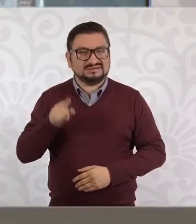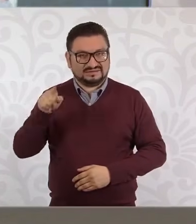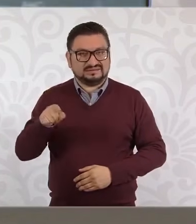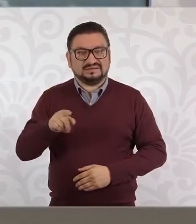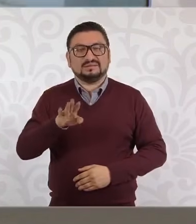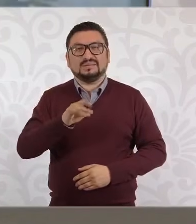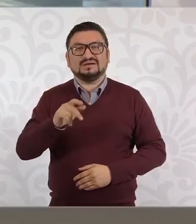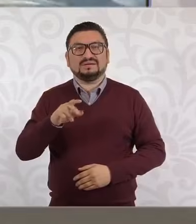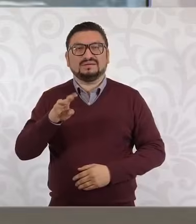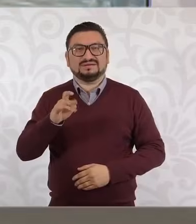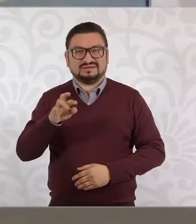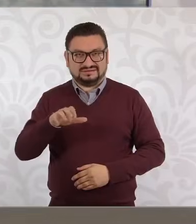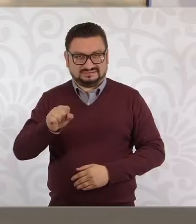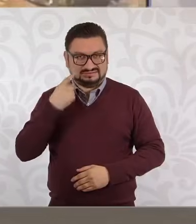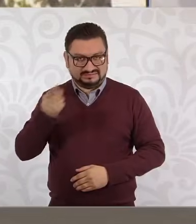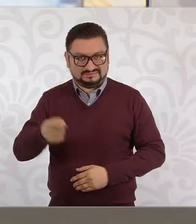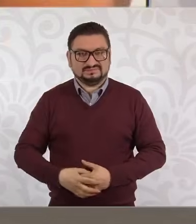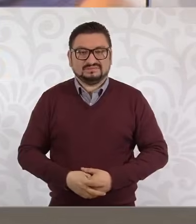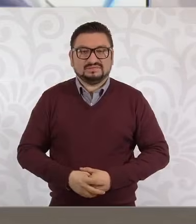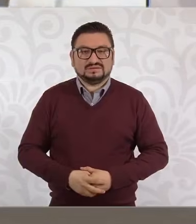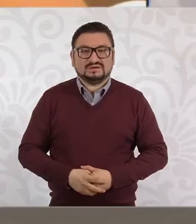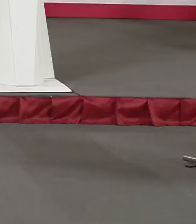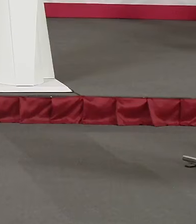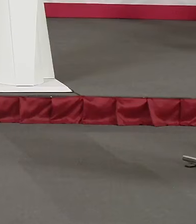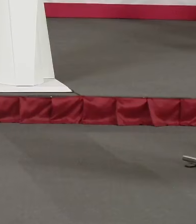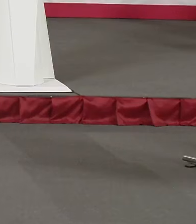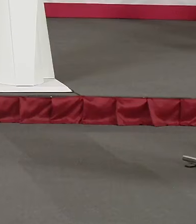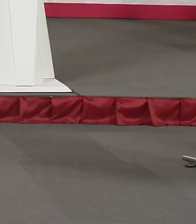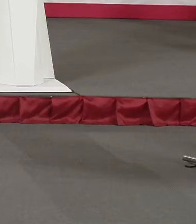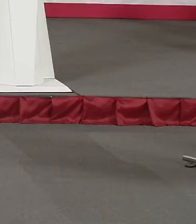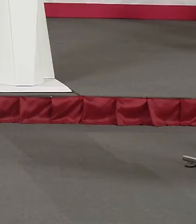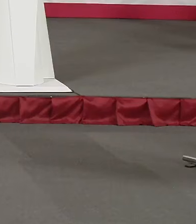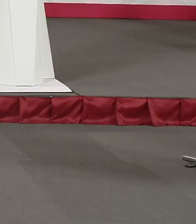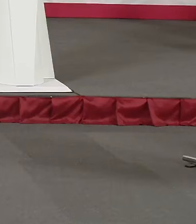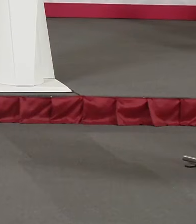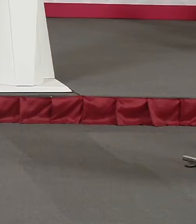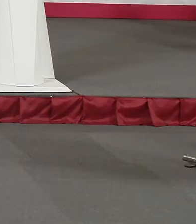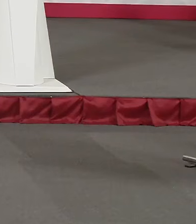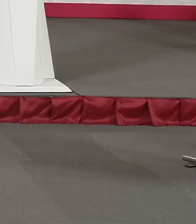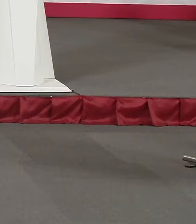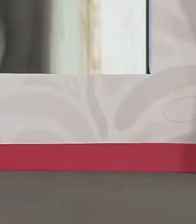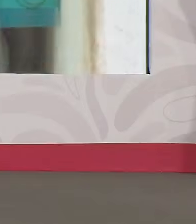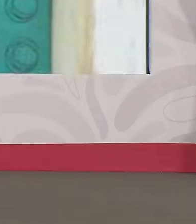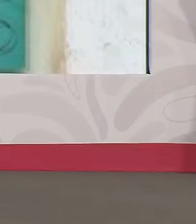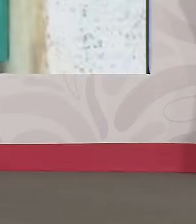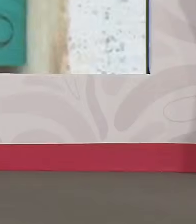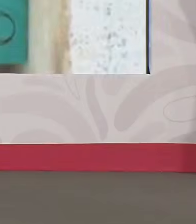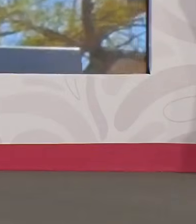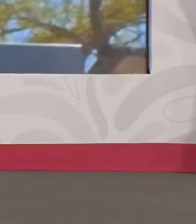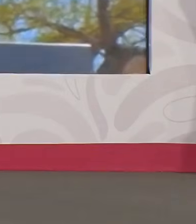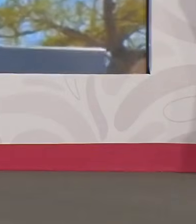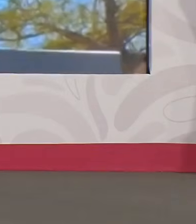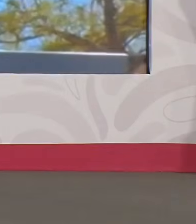¿Qué es lo importante destacar en este caso para que se note hasta qué punto llega el abuso? Podemos